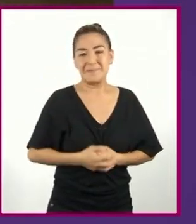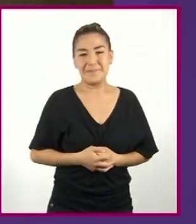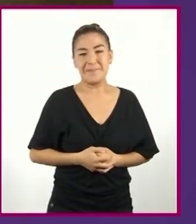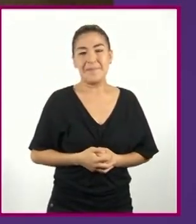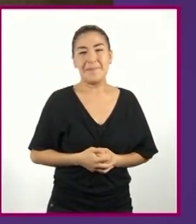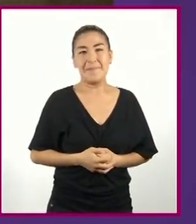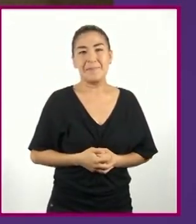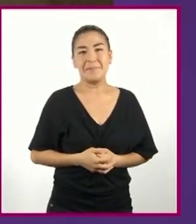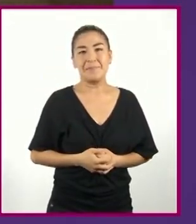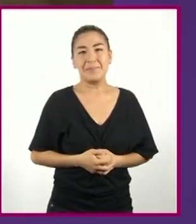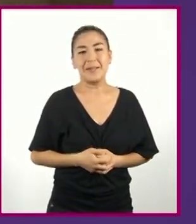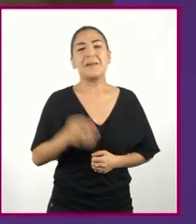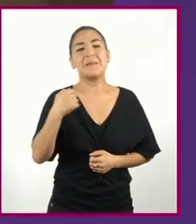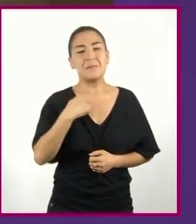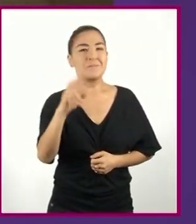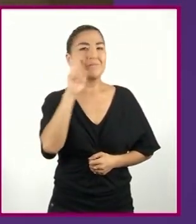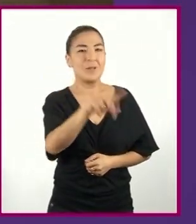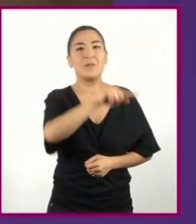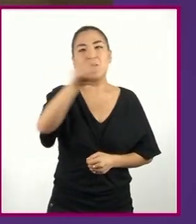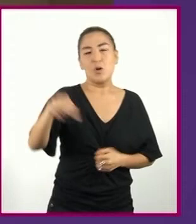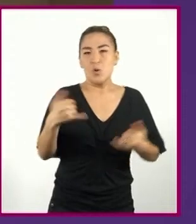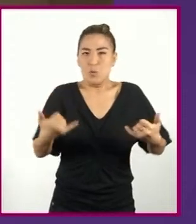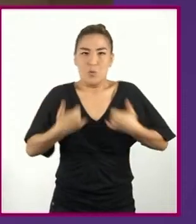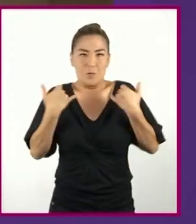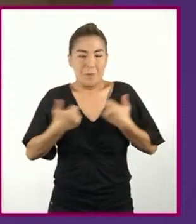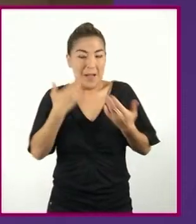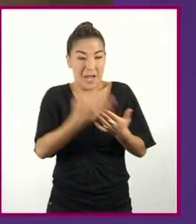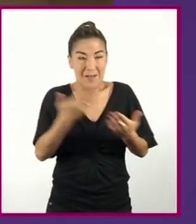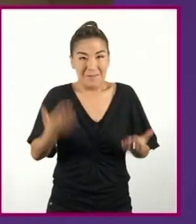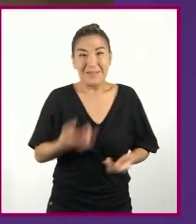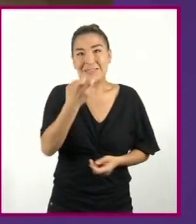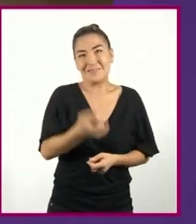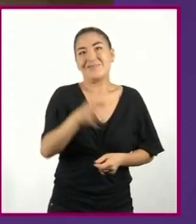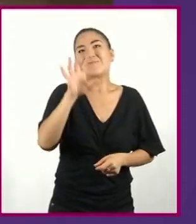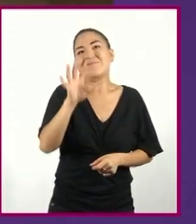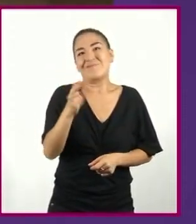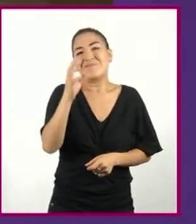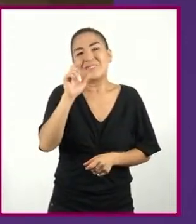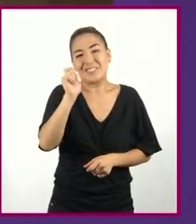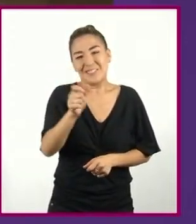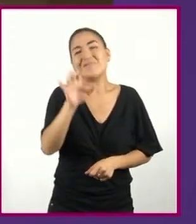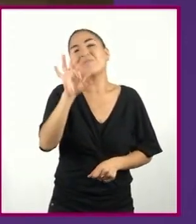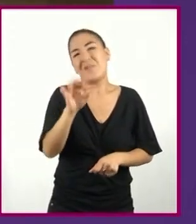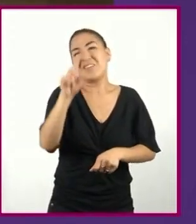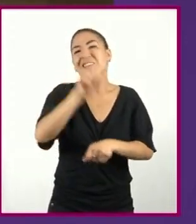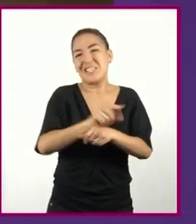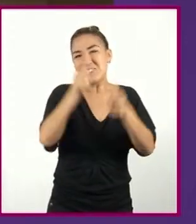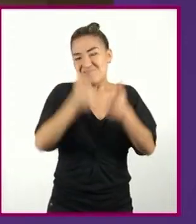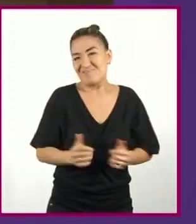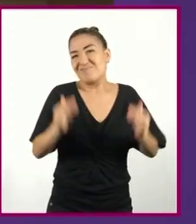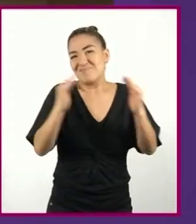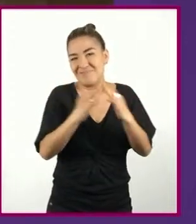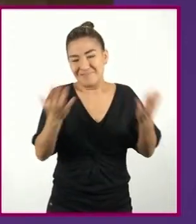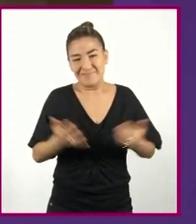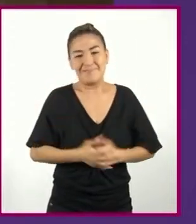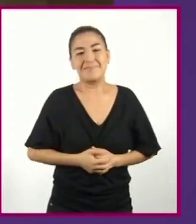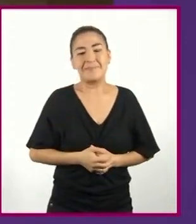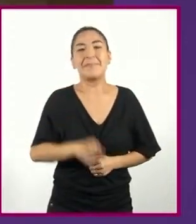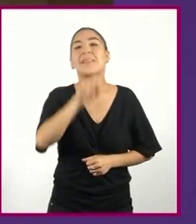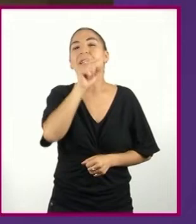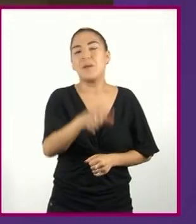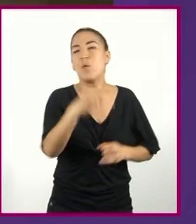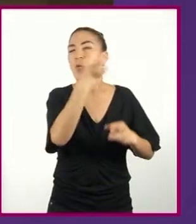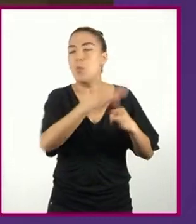Claramente viendo por los jóvenes de ahorita y por la cuarentena en especial. Y la última